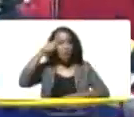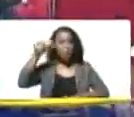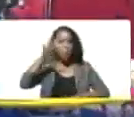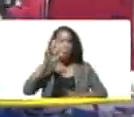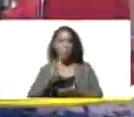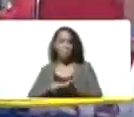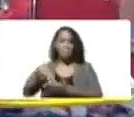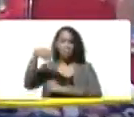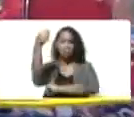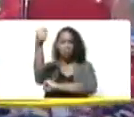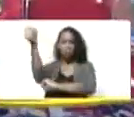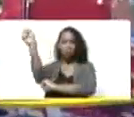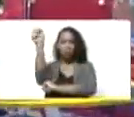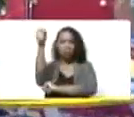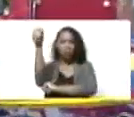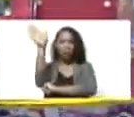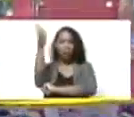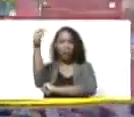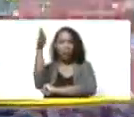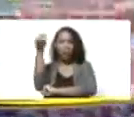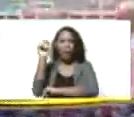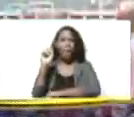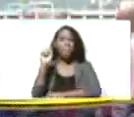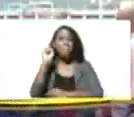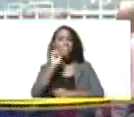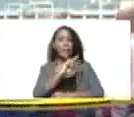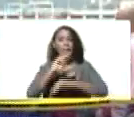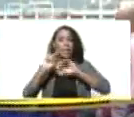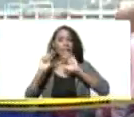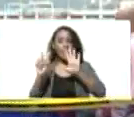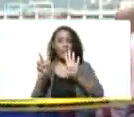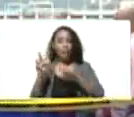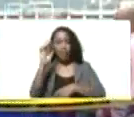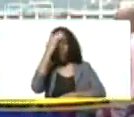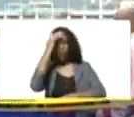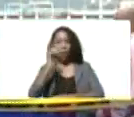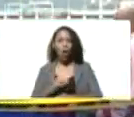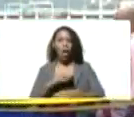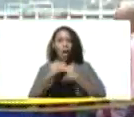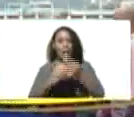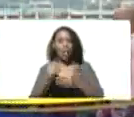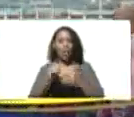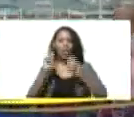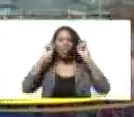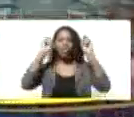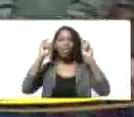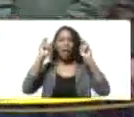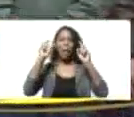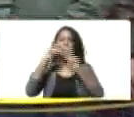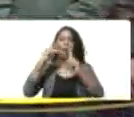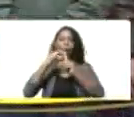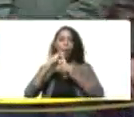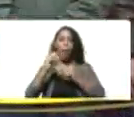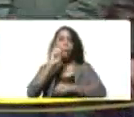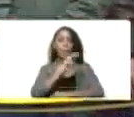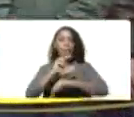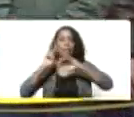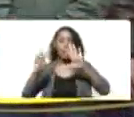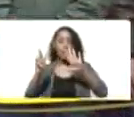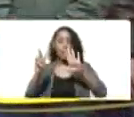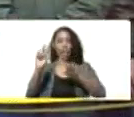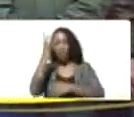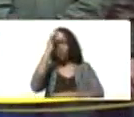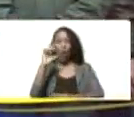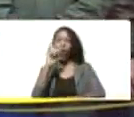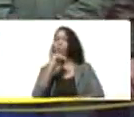levantó su bandera 27 de febrero y su consigna 27 de febrero: